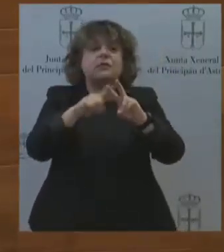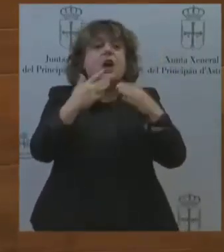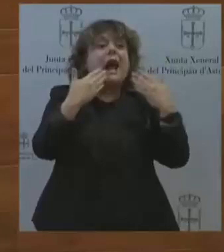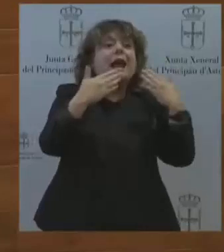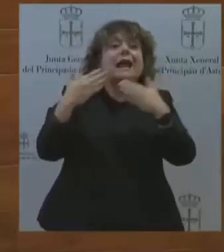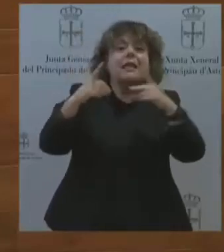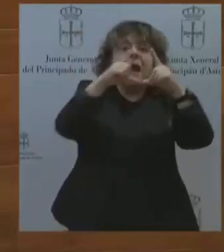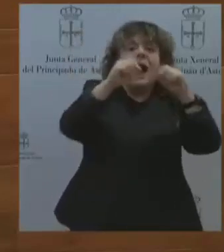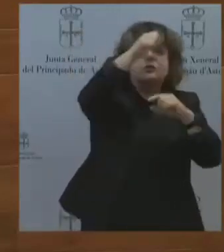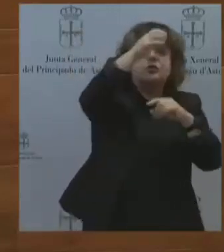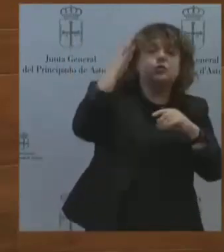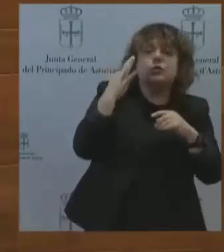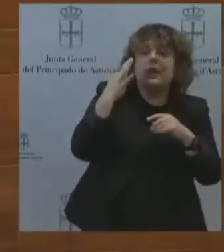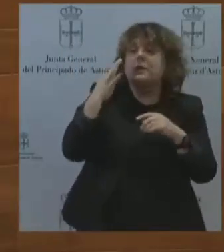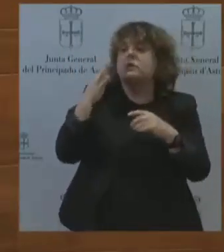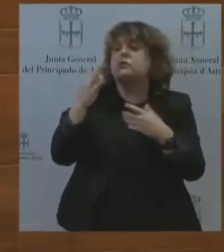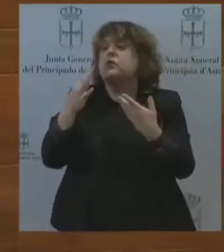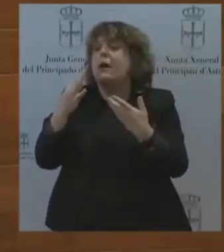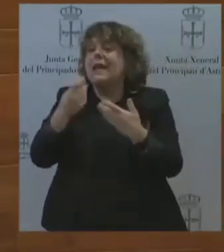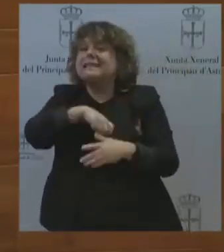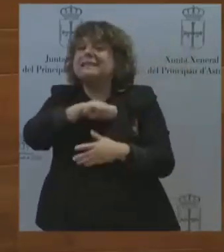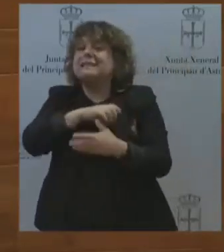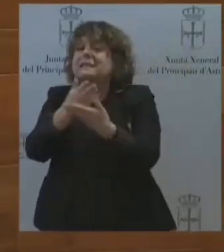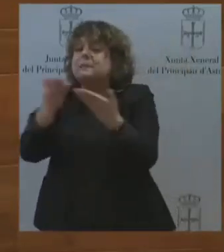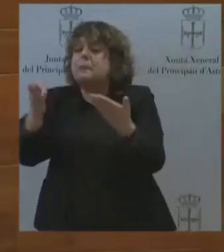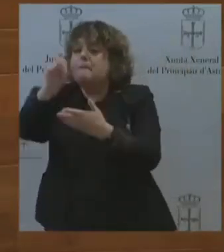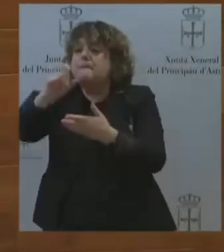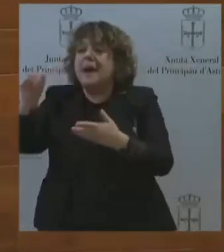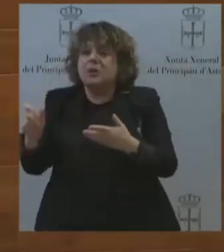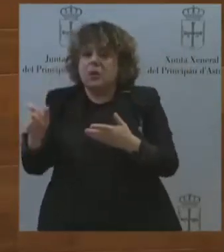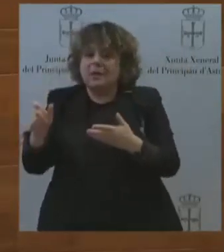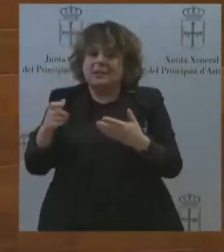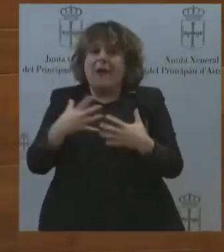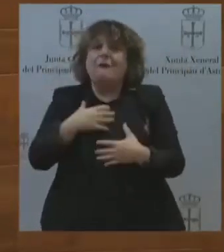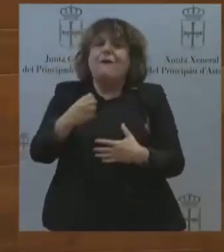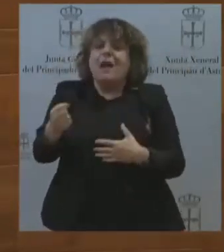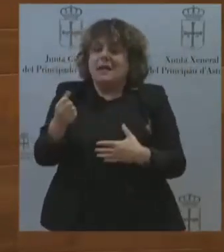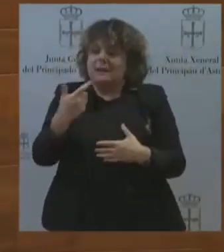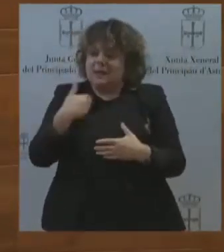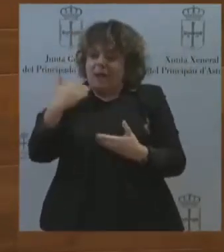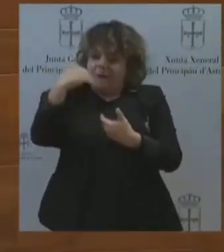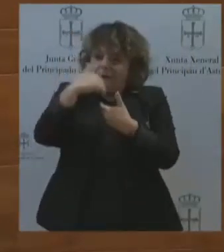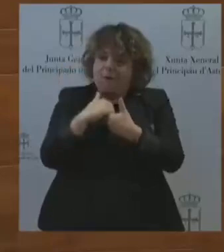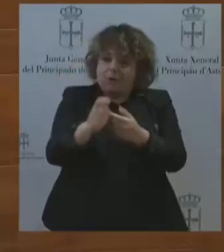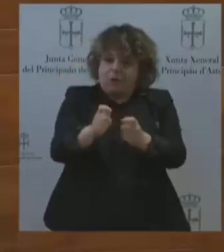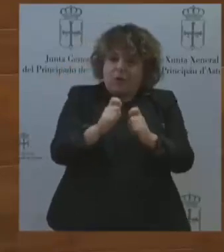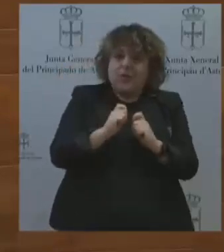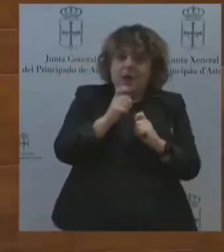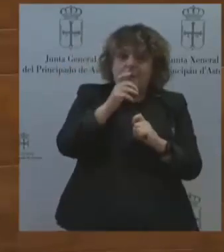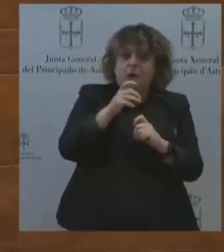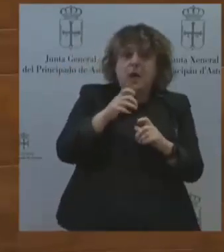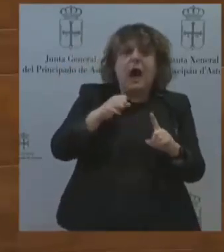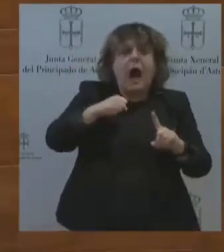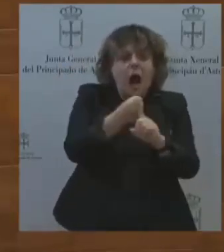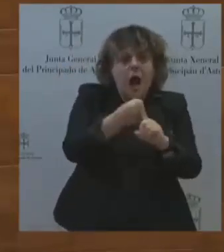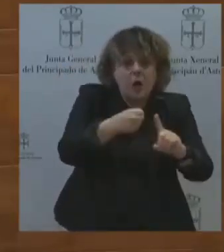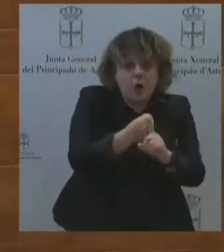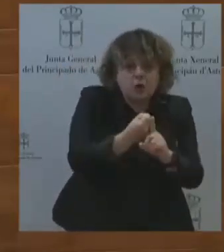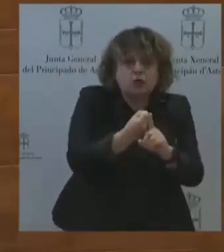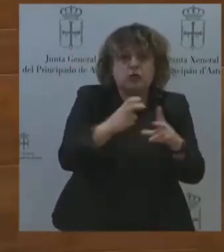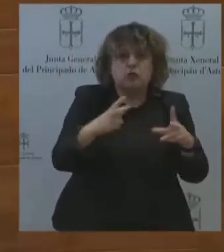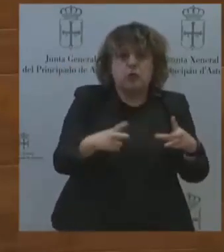votado, porque con el acoso social, mediático y político al que nos están sometiendo, no es fácil ser valiente.